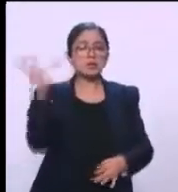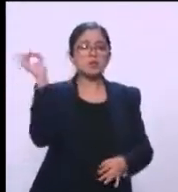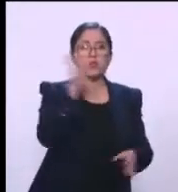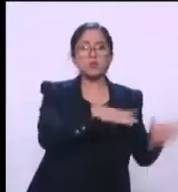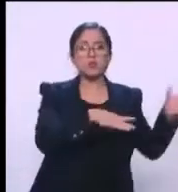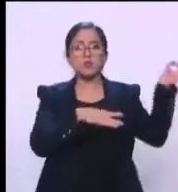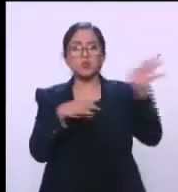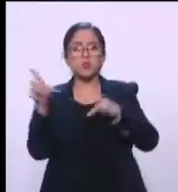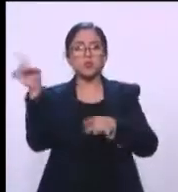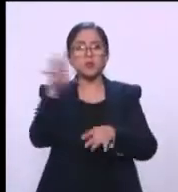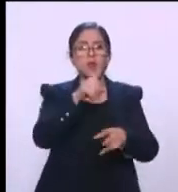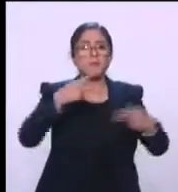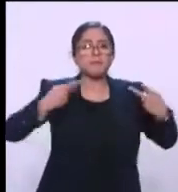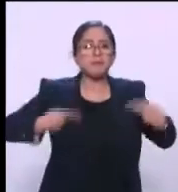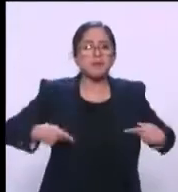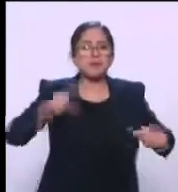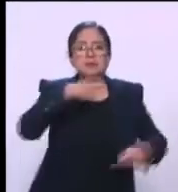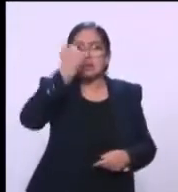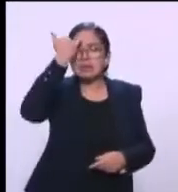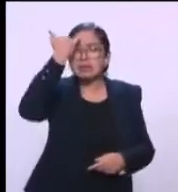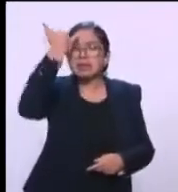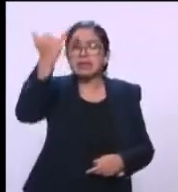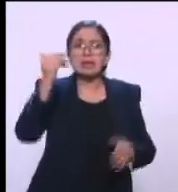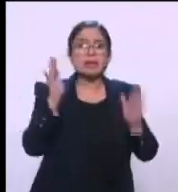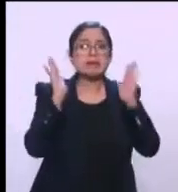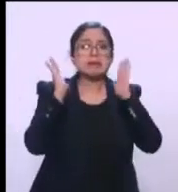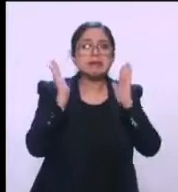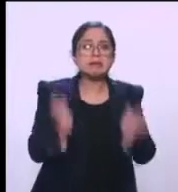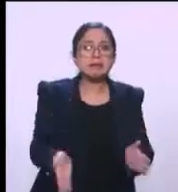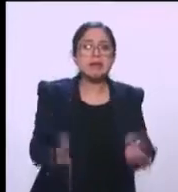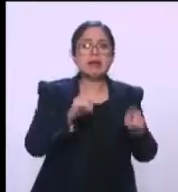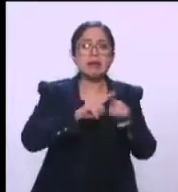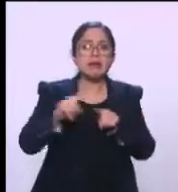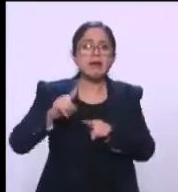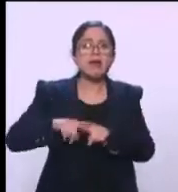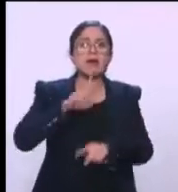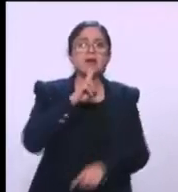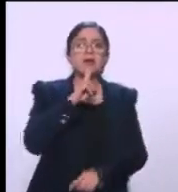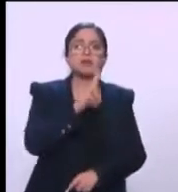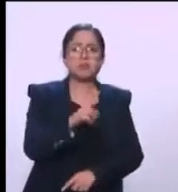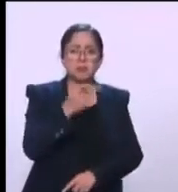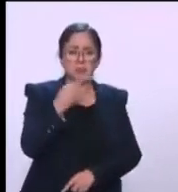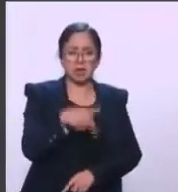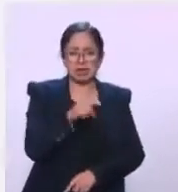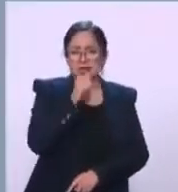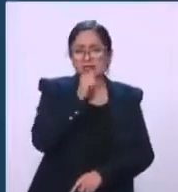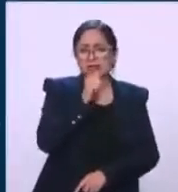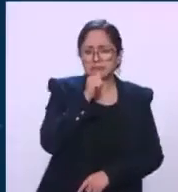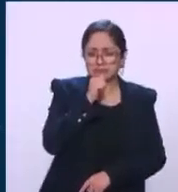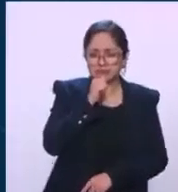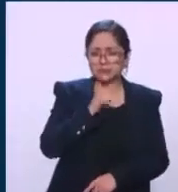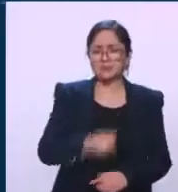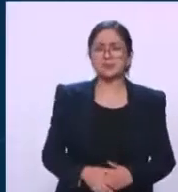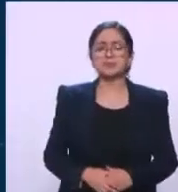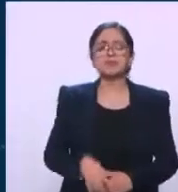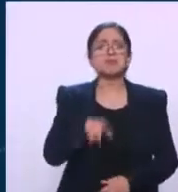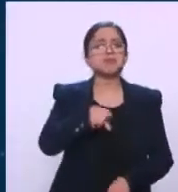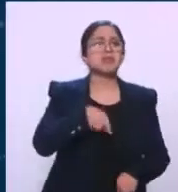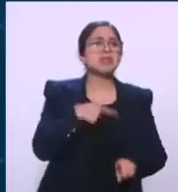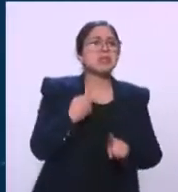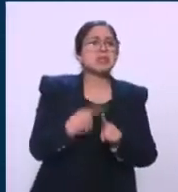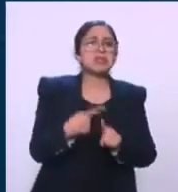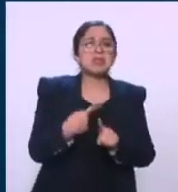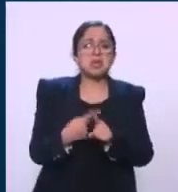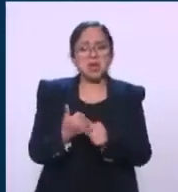opinión pública una noción de que ya había ciertos resultados que hasta ahora no. ¿Y quién estará detrás de estas